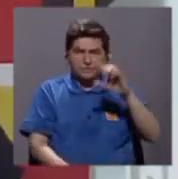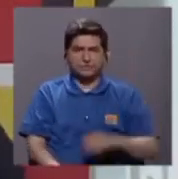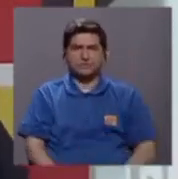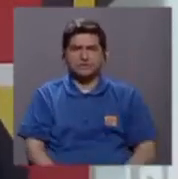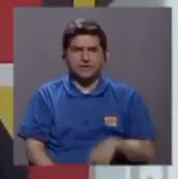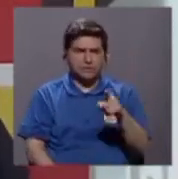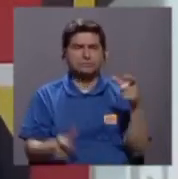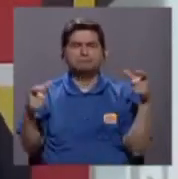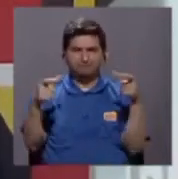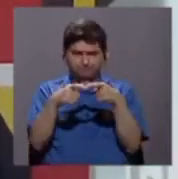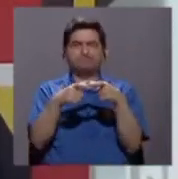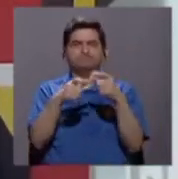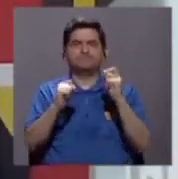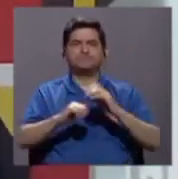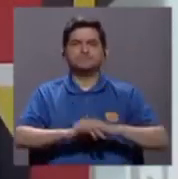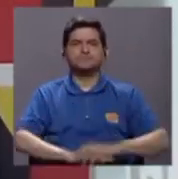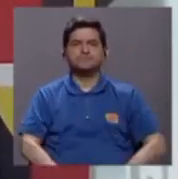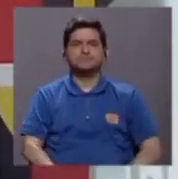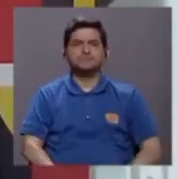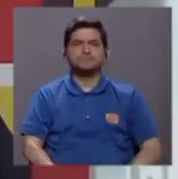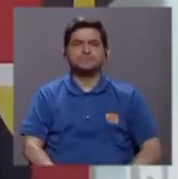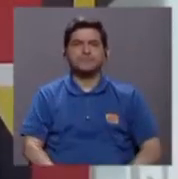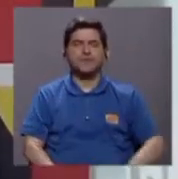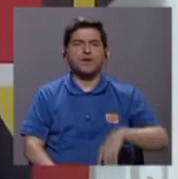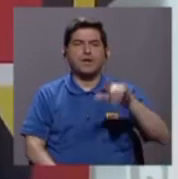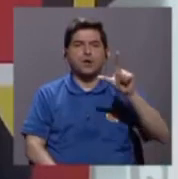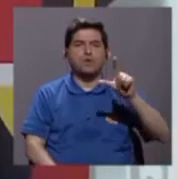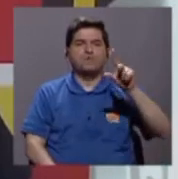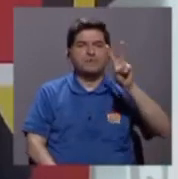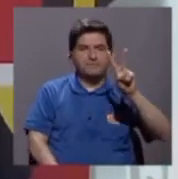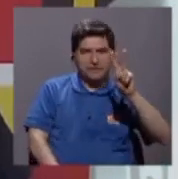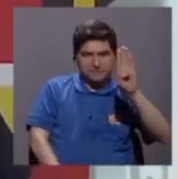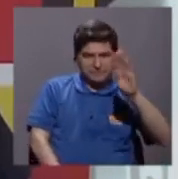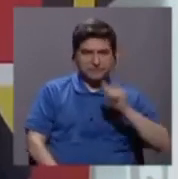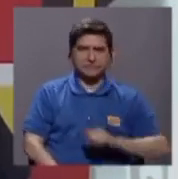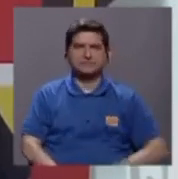muy conectada. Y Ludwig van Beethoven